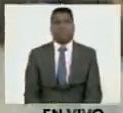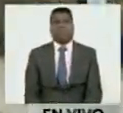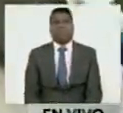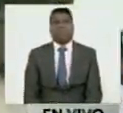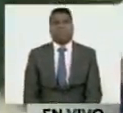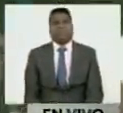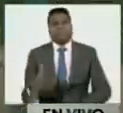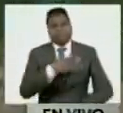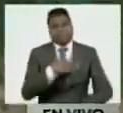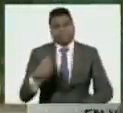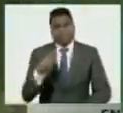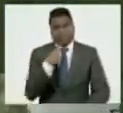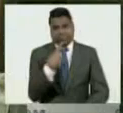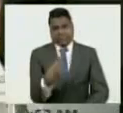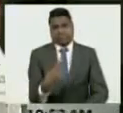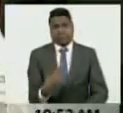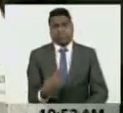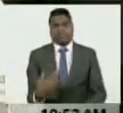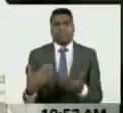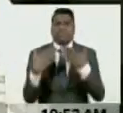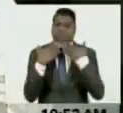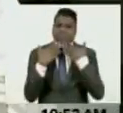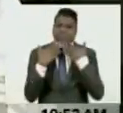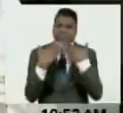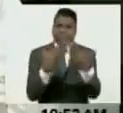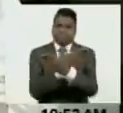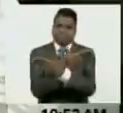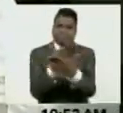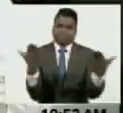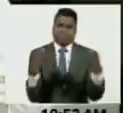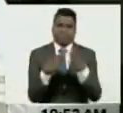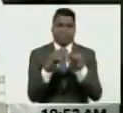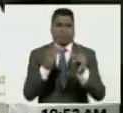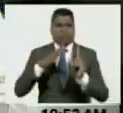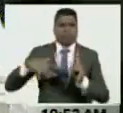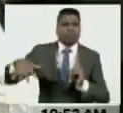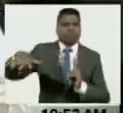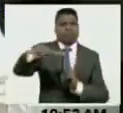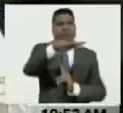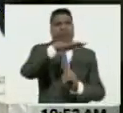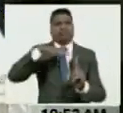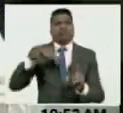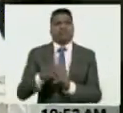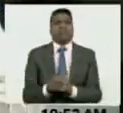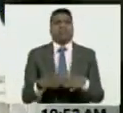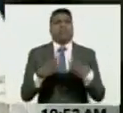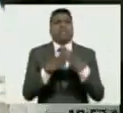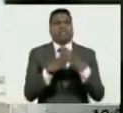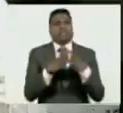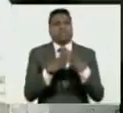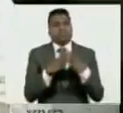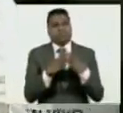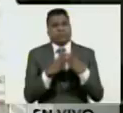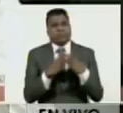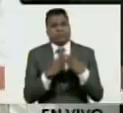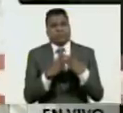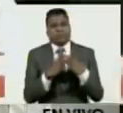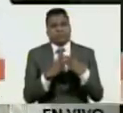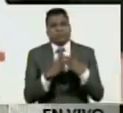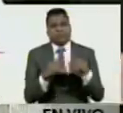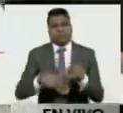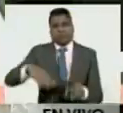queremos destacar que gracias a todo el despliegue de todos los organismos de seguridad del Estado, de la Fuerza Armada